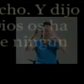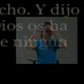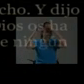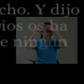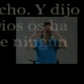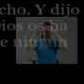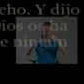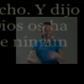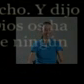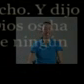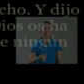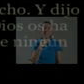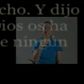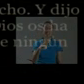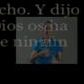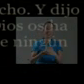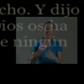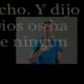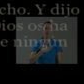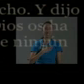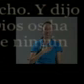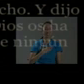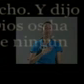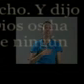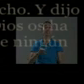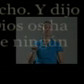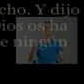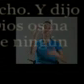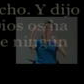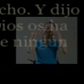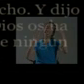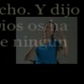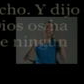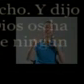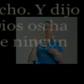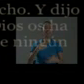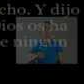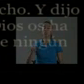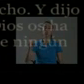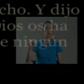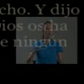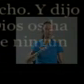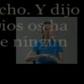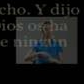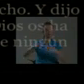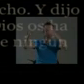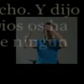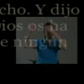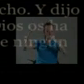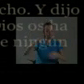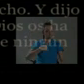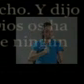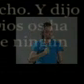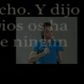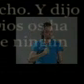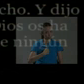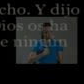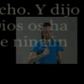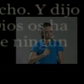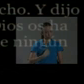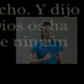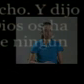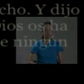olvídate, está sonado. Por más que ore yo y le pida, re que te pida a Dios, no, olvídate. No, ni una compañía de profetas te salva.